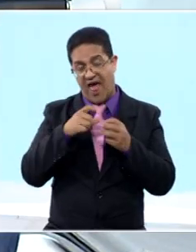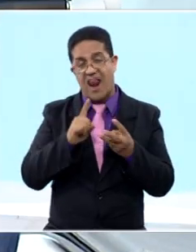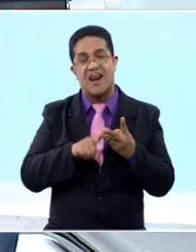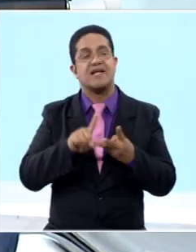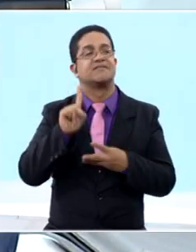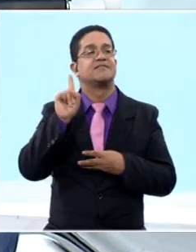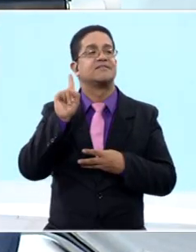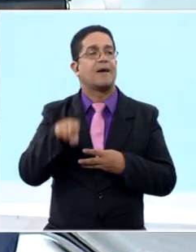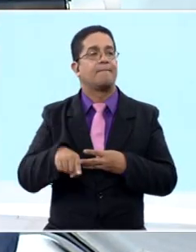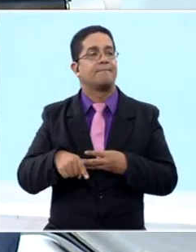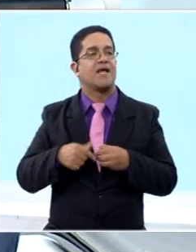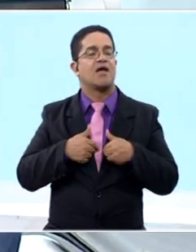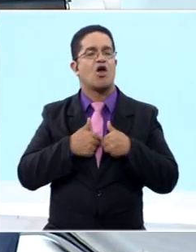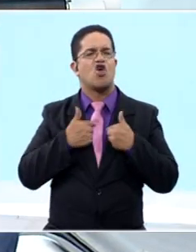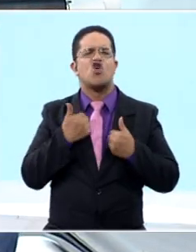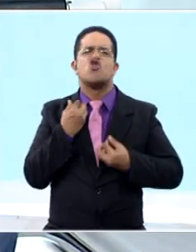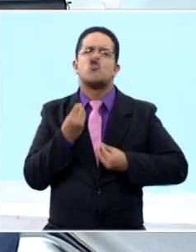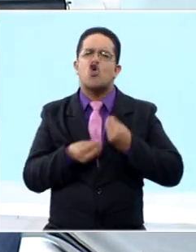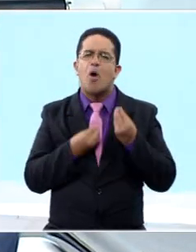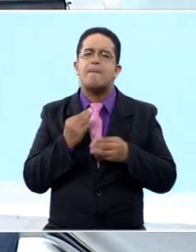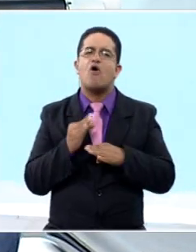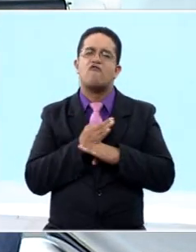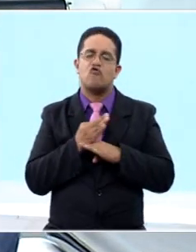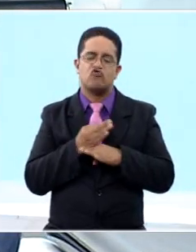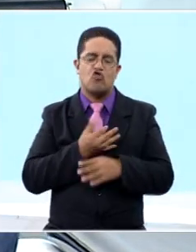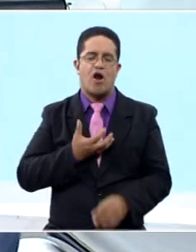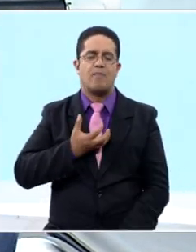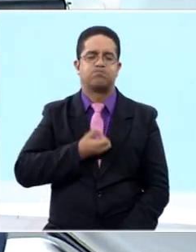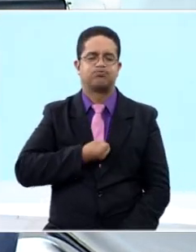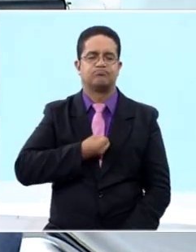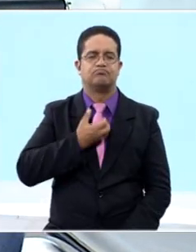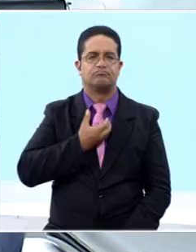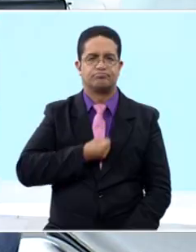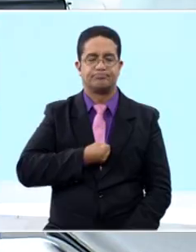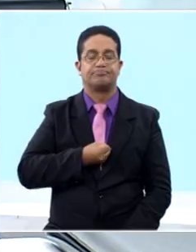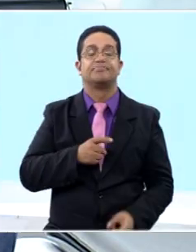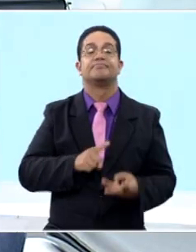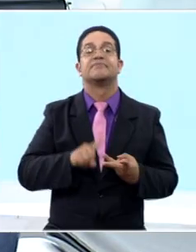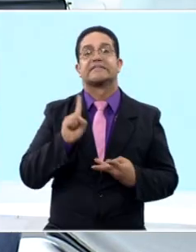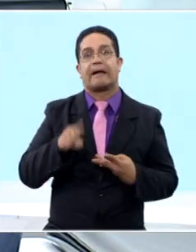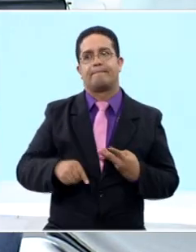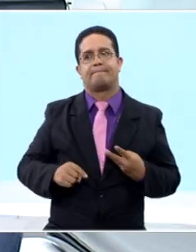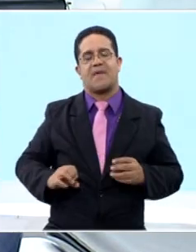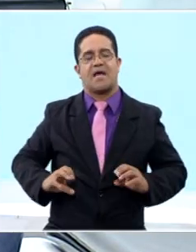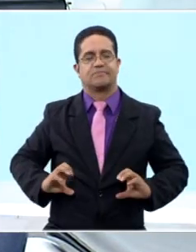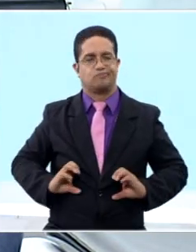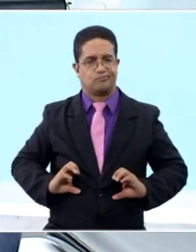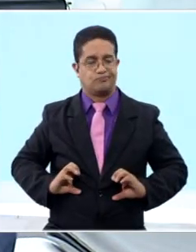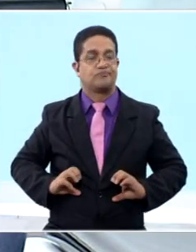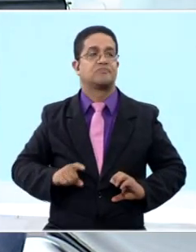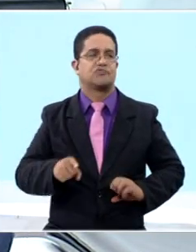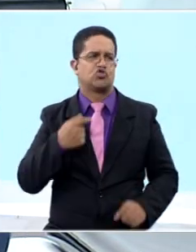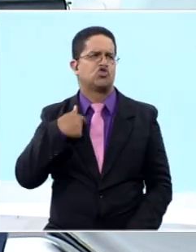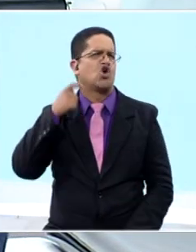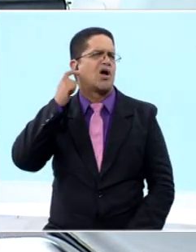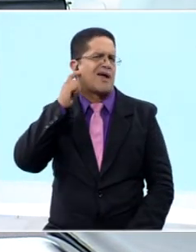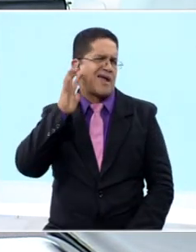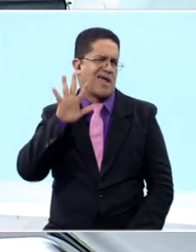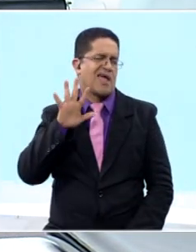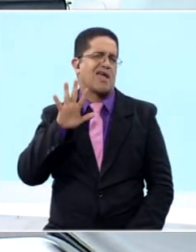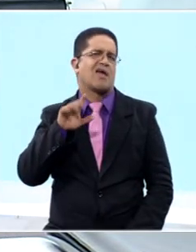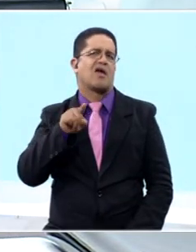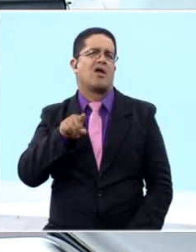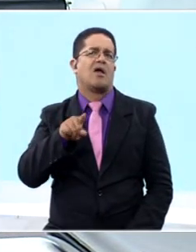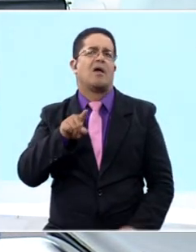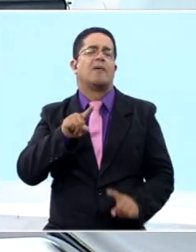SPECT cardíaco, es decir, cómo está funcionando el músculo del riñón. Esto es una de las cosas bien, bien interesantes de medicina nuclear. Yo creo que todo,